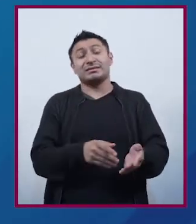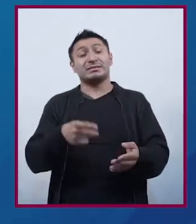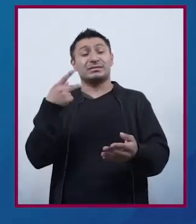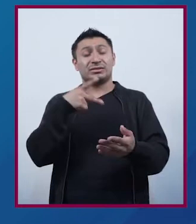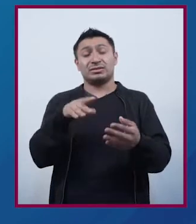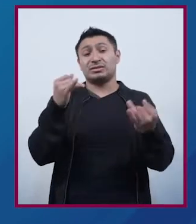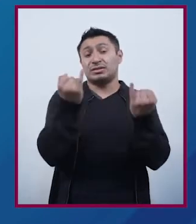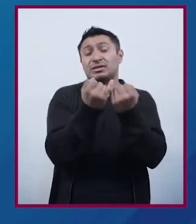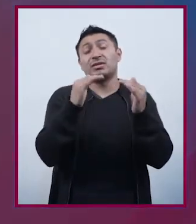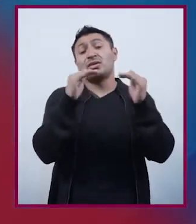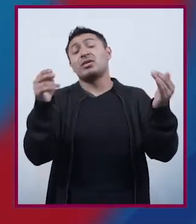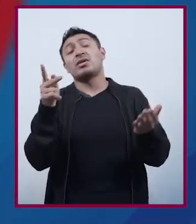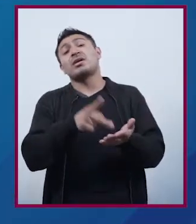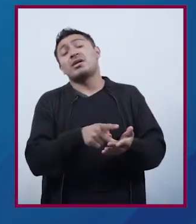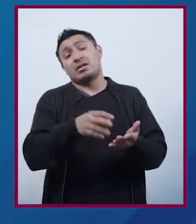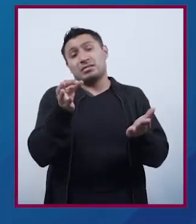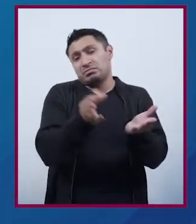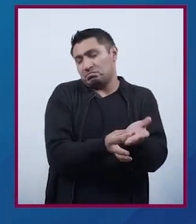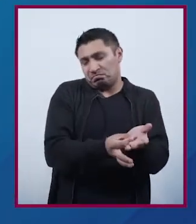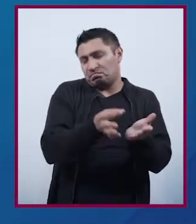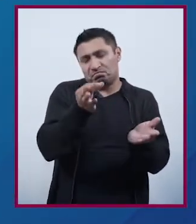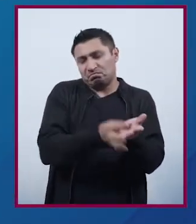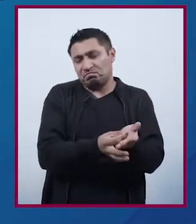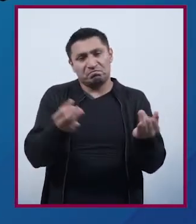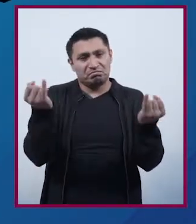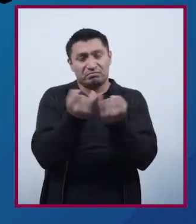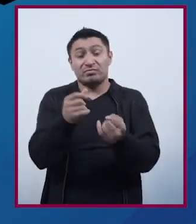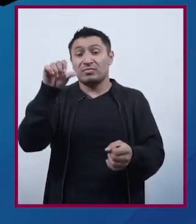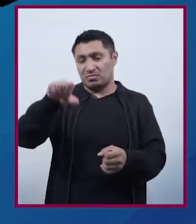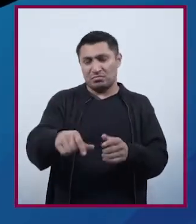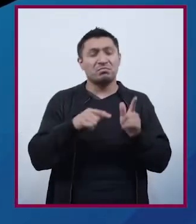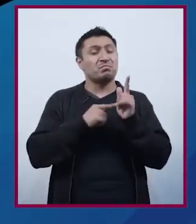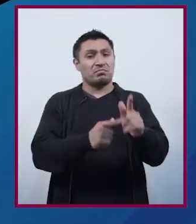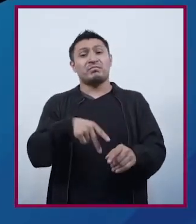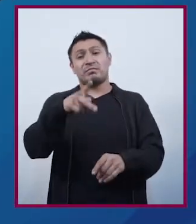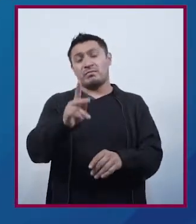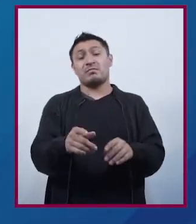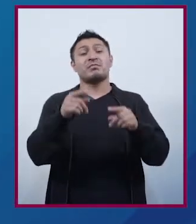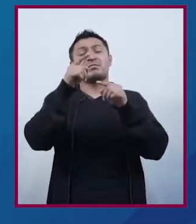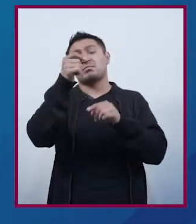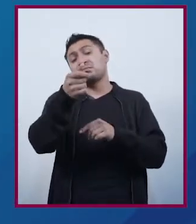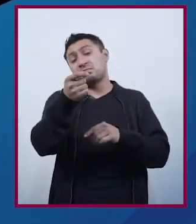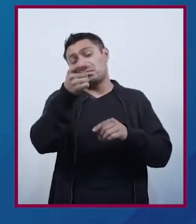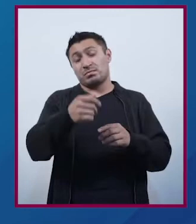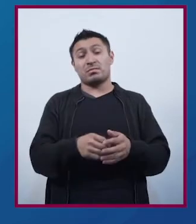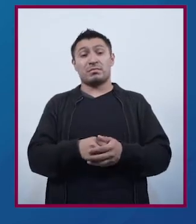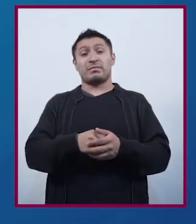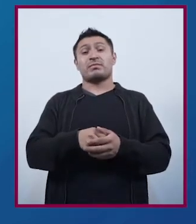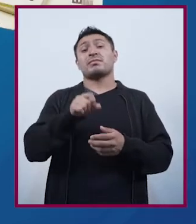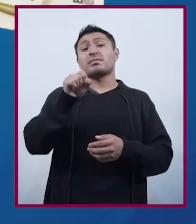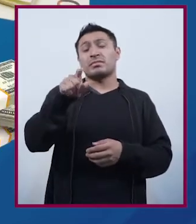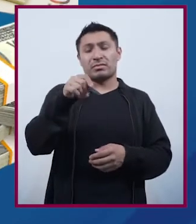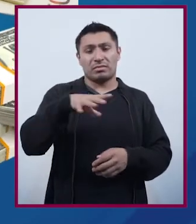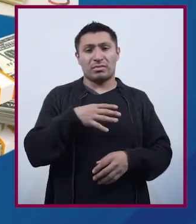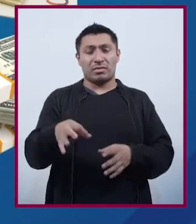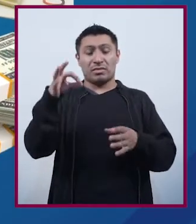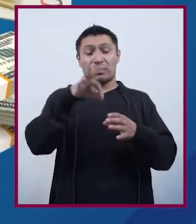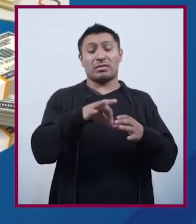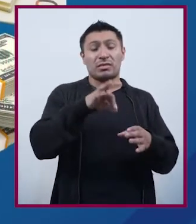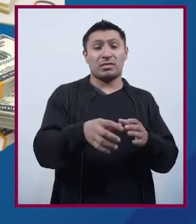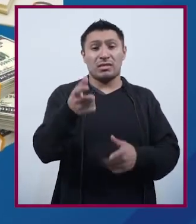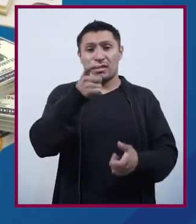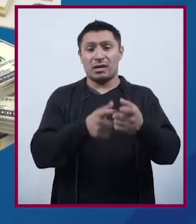garantizado por su equivalente en metales preciosos, hoy en día esto continúa, aunque en menor medida. Además de tener